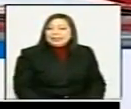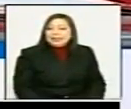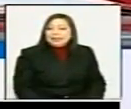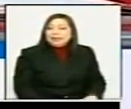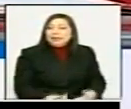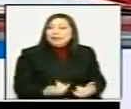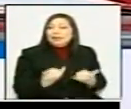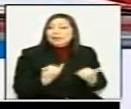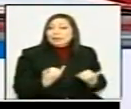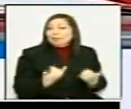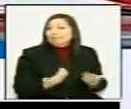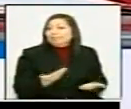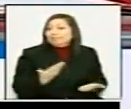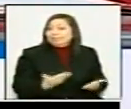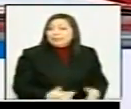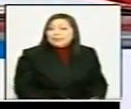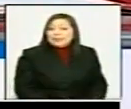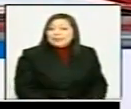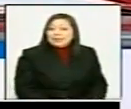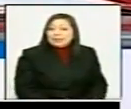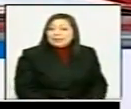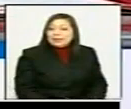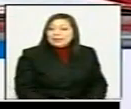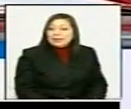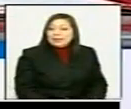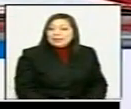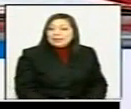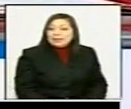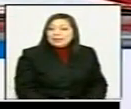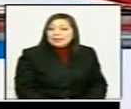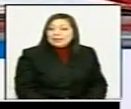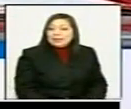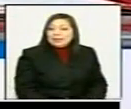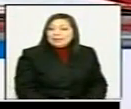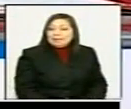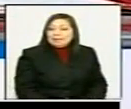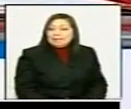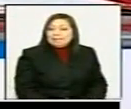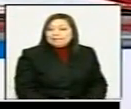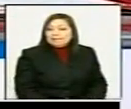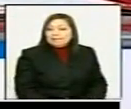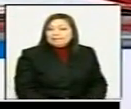Dentro de ello, obviamente, para no